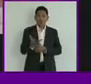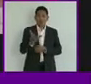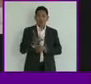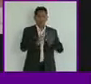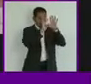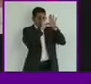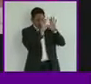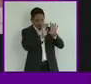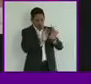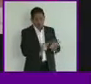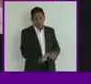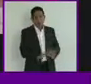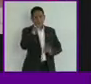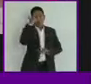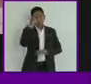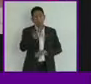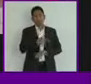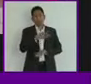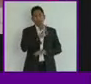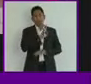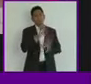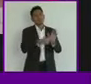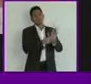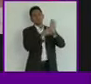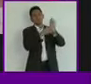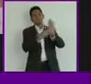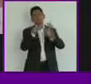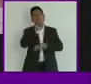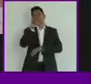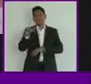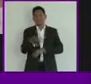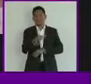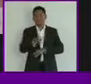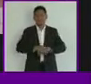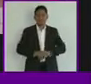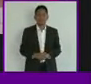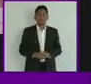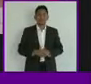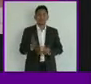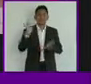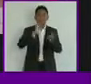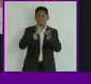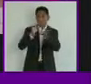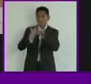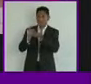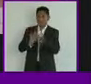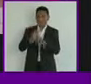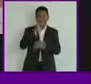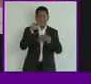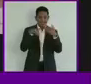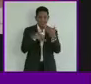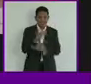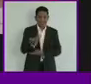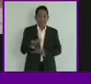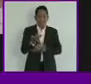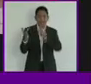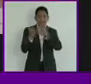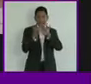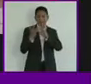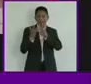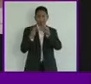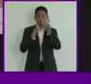cerrando propiamente para efectos de la clausura de este tercer y conversatorio. Muchas gracias, chicas y chicos, y seguimos en contacto. Yo estoy a sus